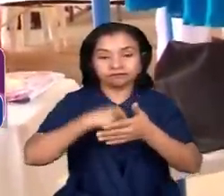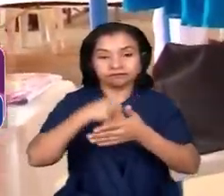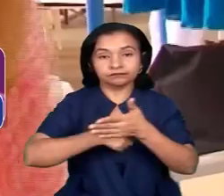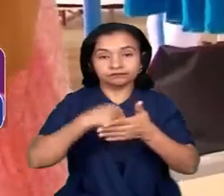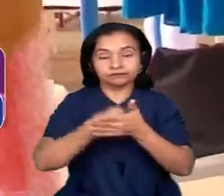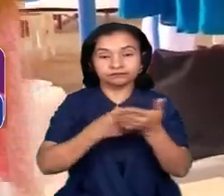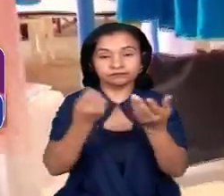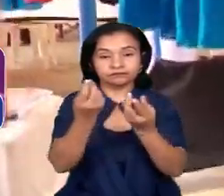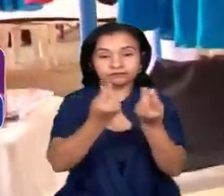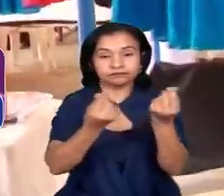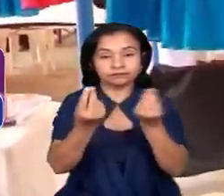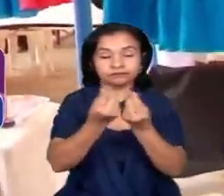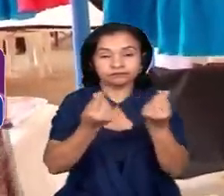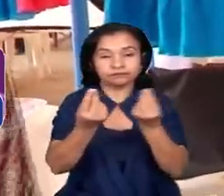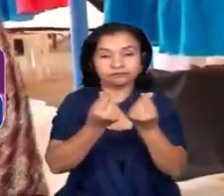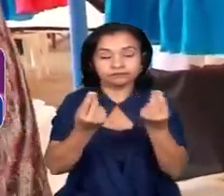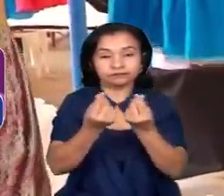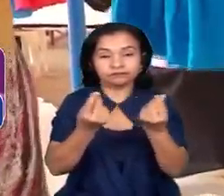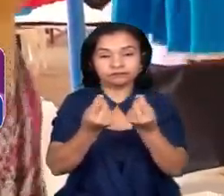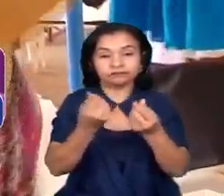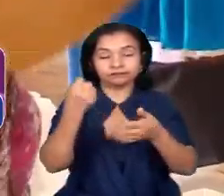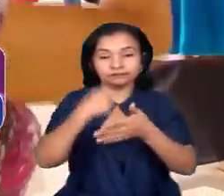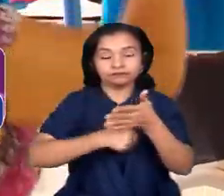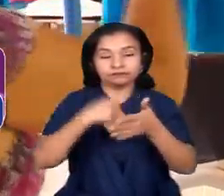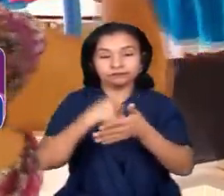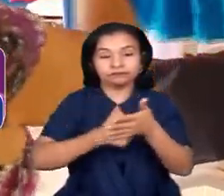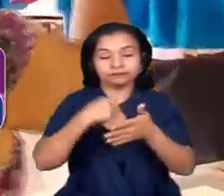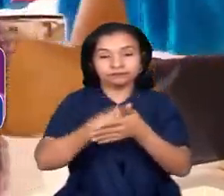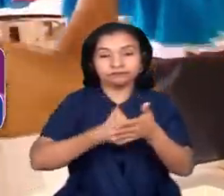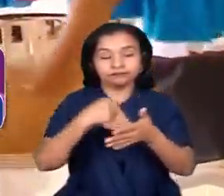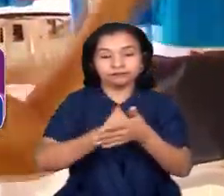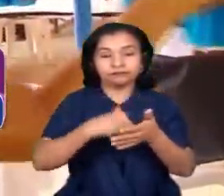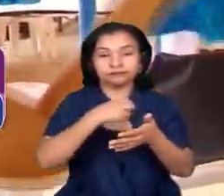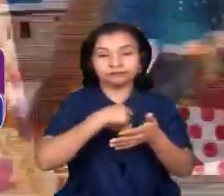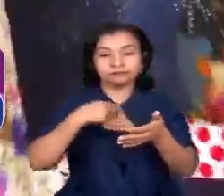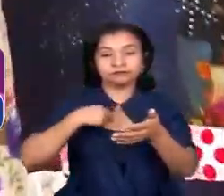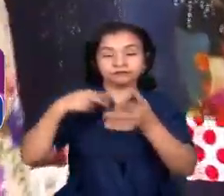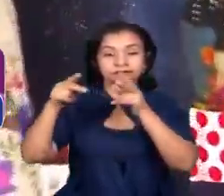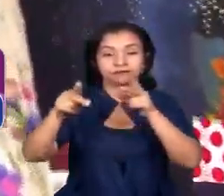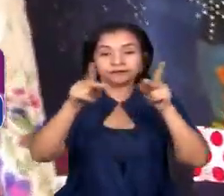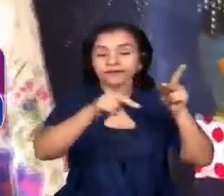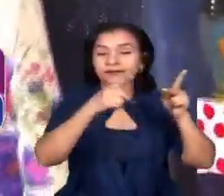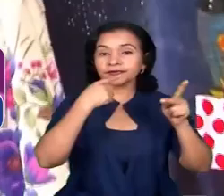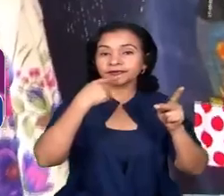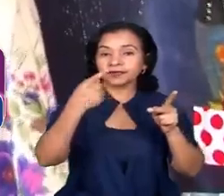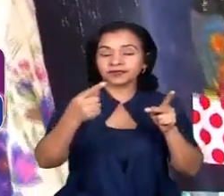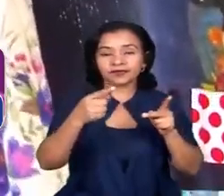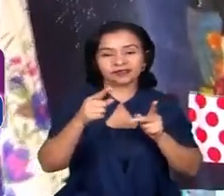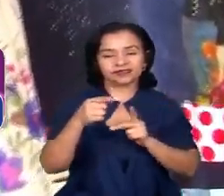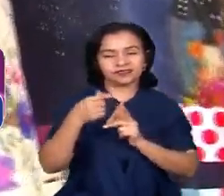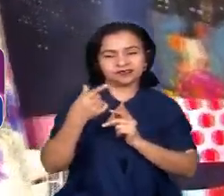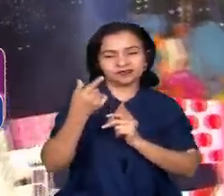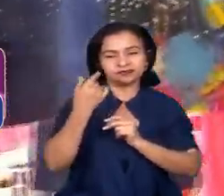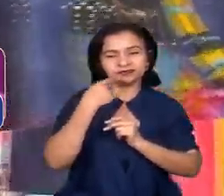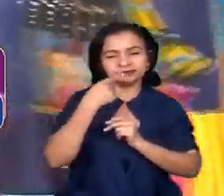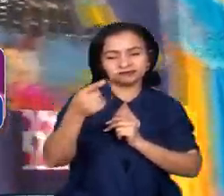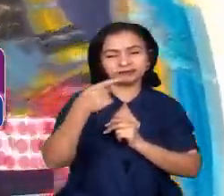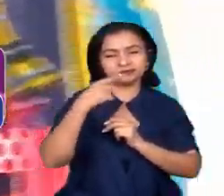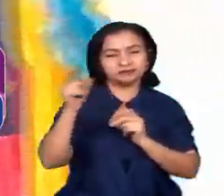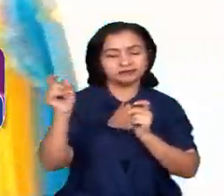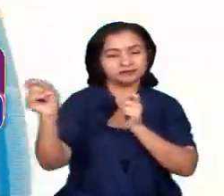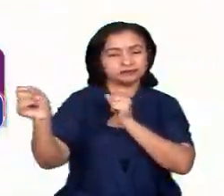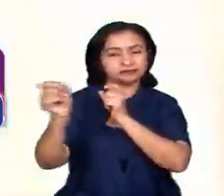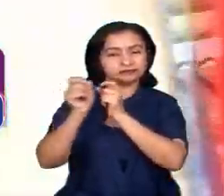es la economía. No estamos reactivando, la estamos fortaleciendo. Pero hay señores que se empeñan todavía a estar negativamente mandando